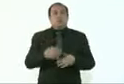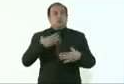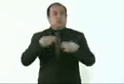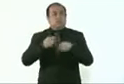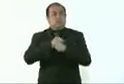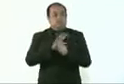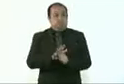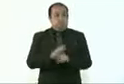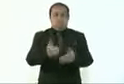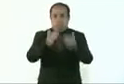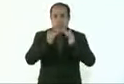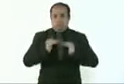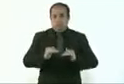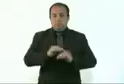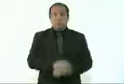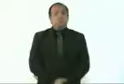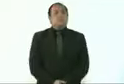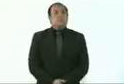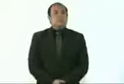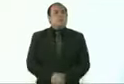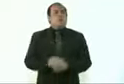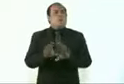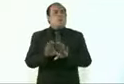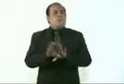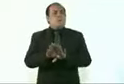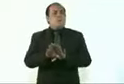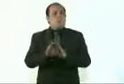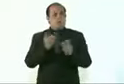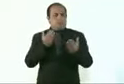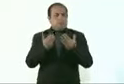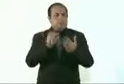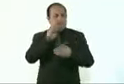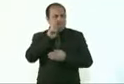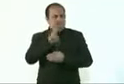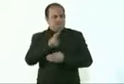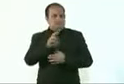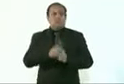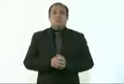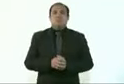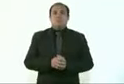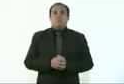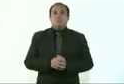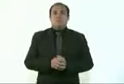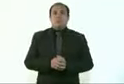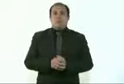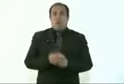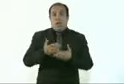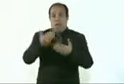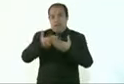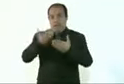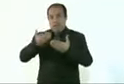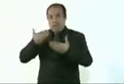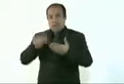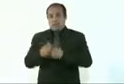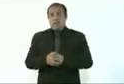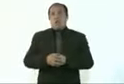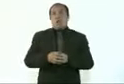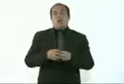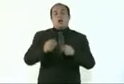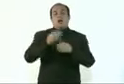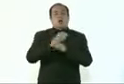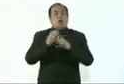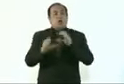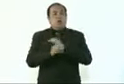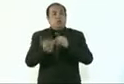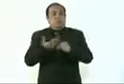Siguiente. ¿Cómo se ve esto si lo comparamos con los momentos que hemos vivido en la ciudad en términos de casos, hospitalizados